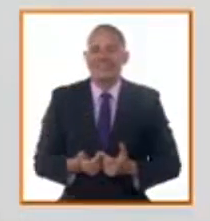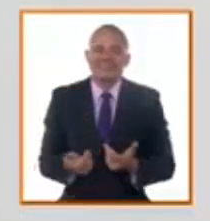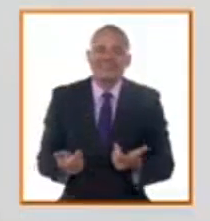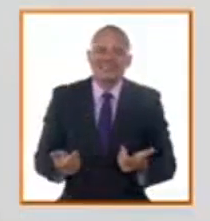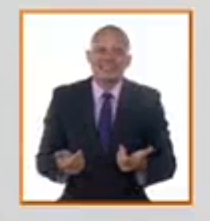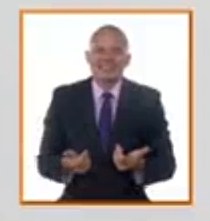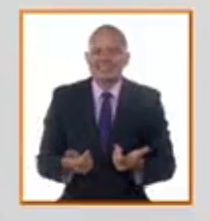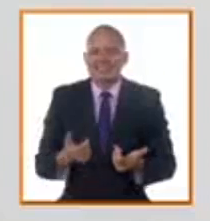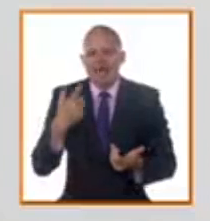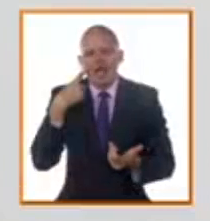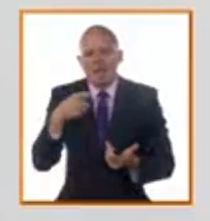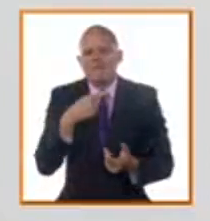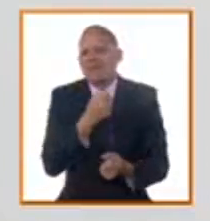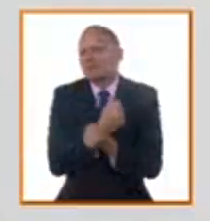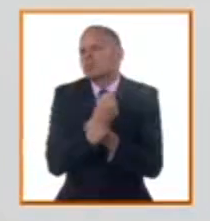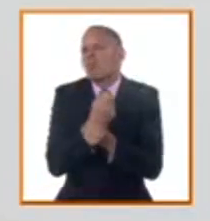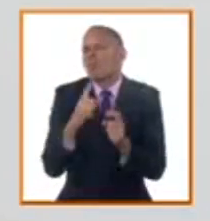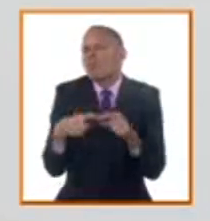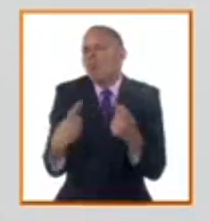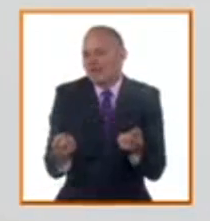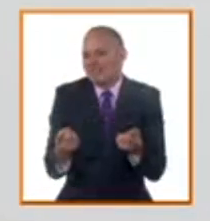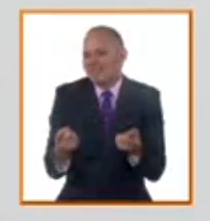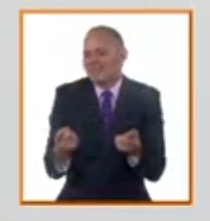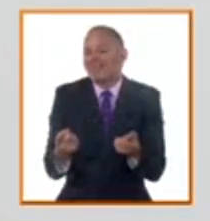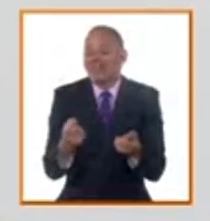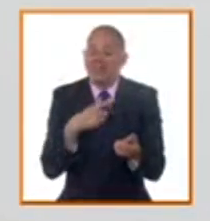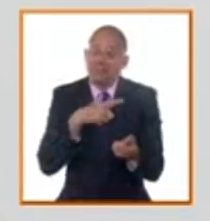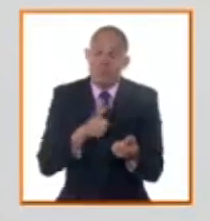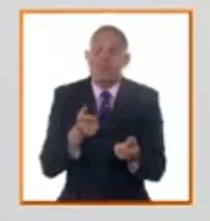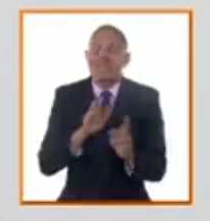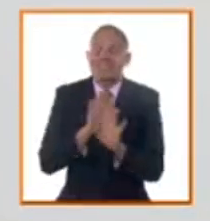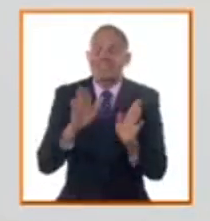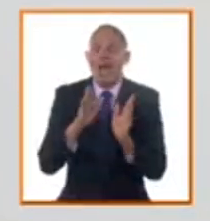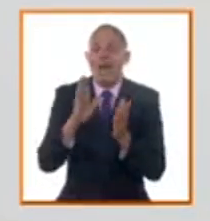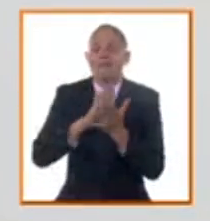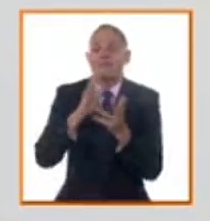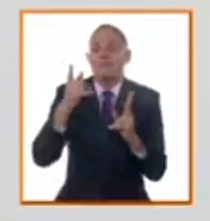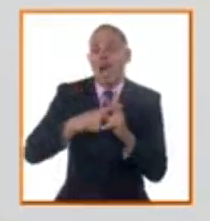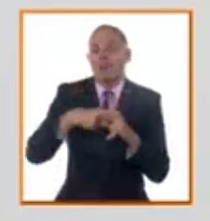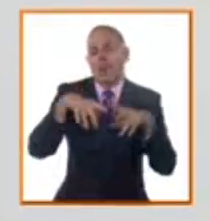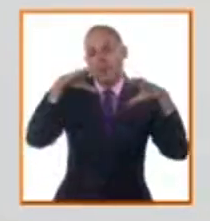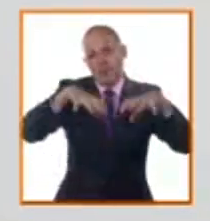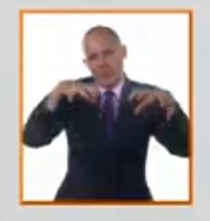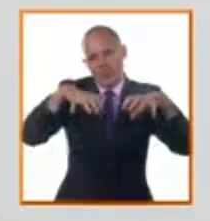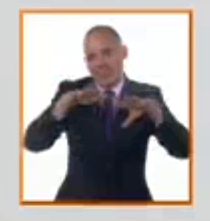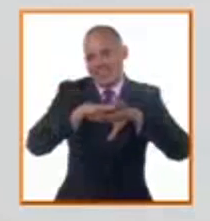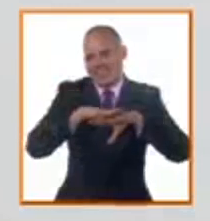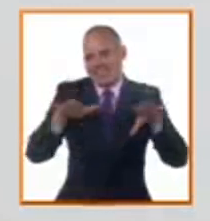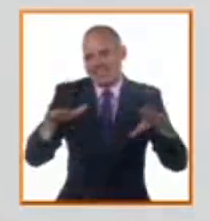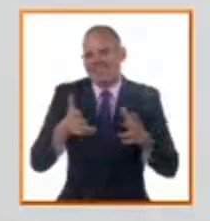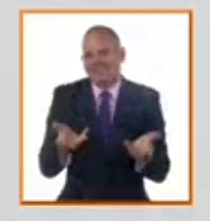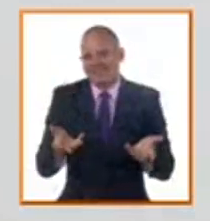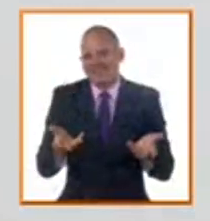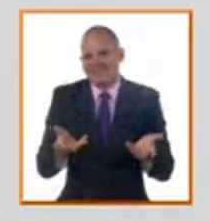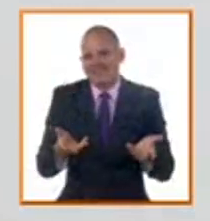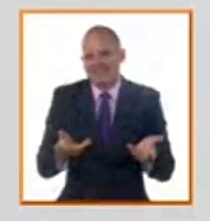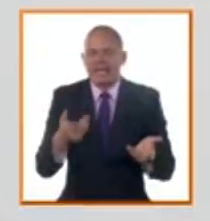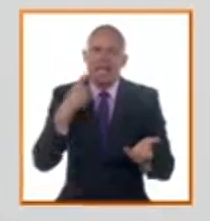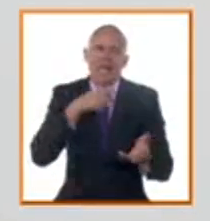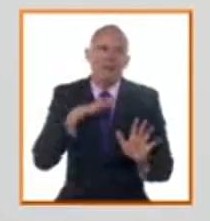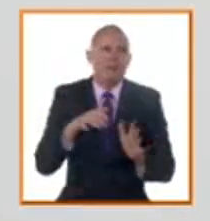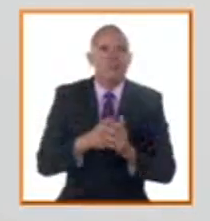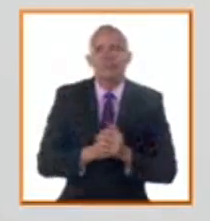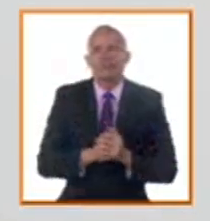muchísimo durante el mes de mayo, y muchas de estas precipitaciones, 237 milímetros, por ejemplo, el día 9 cayeron